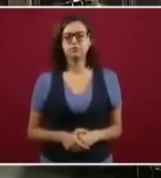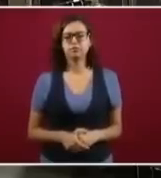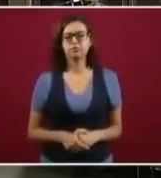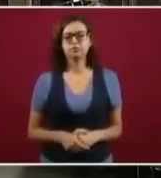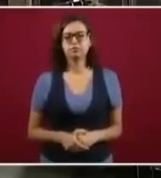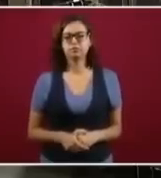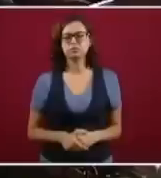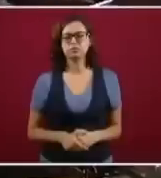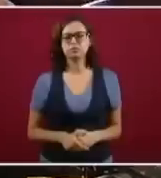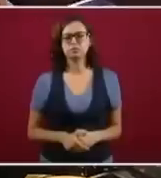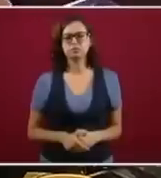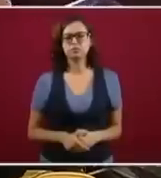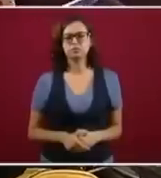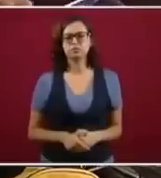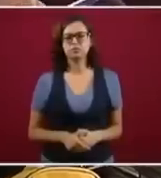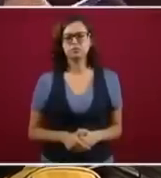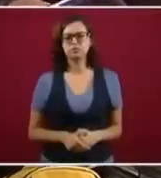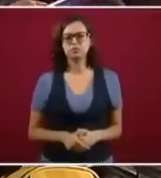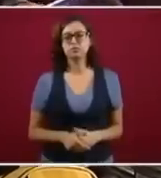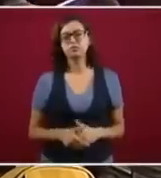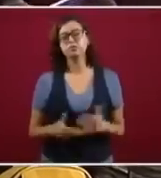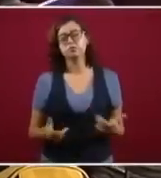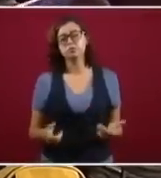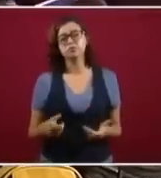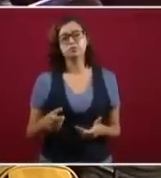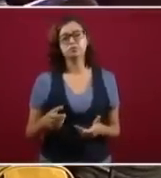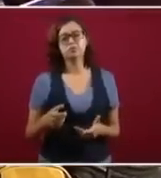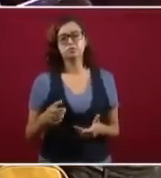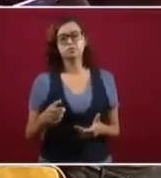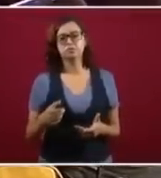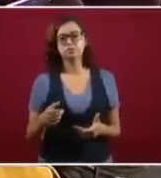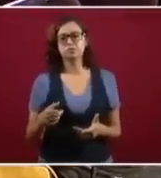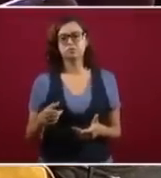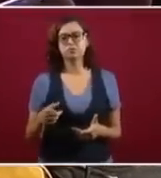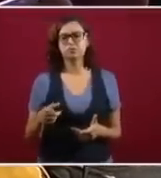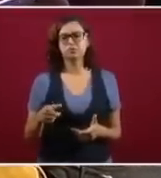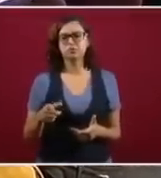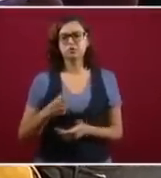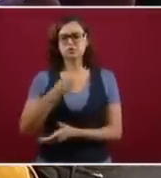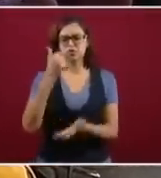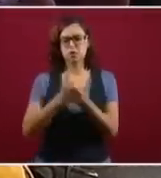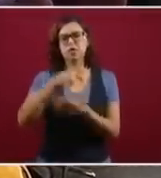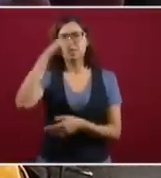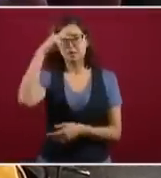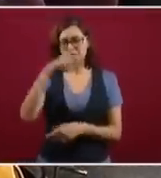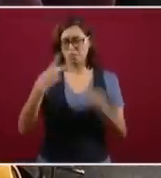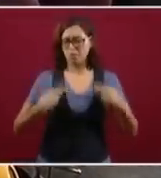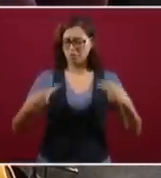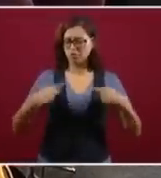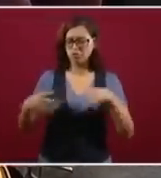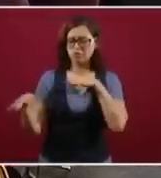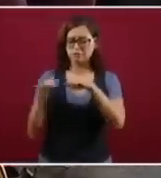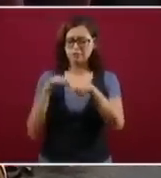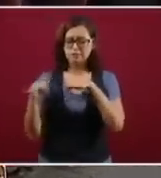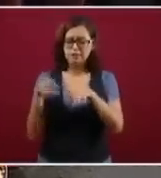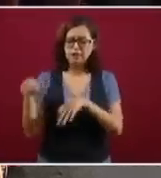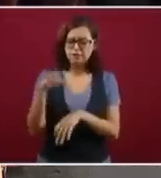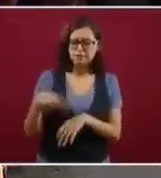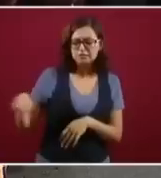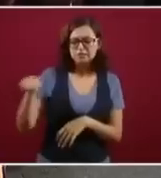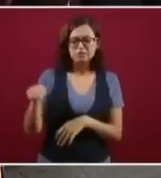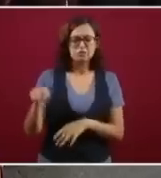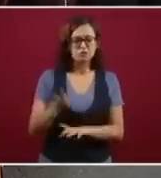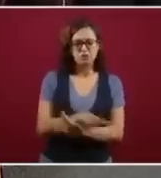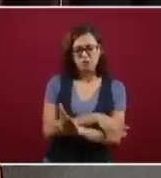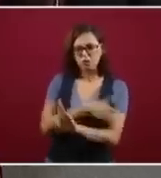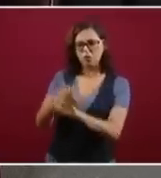¿Qué respondería a las críticas que dicen que se expuso a estos trabajadores del gobierno de la Ciudad de México? Digo, había algunas agresiones